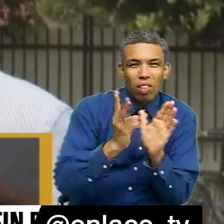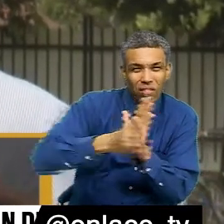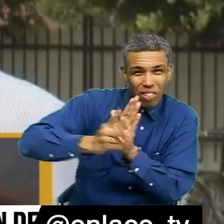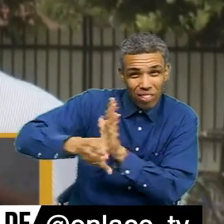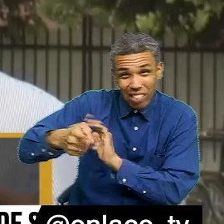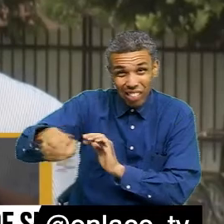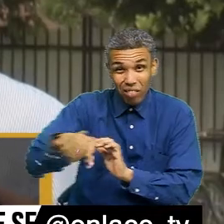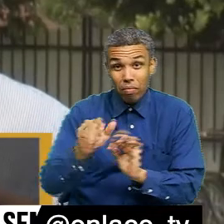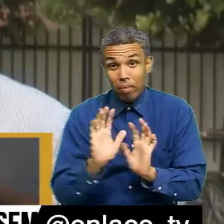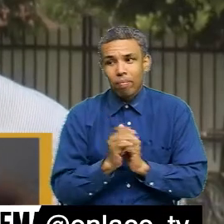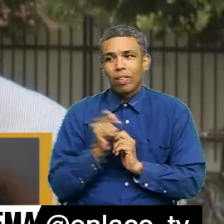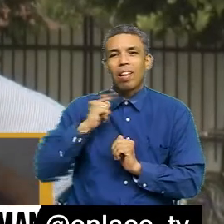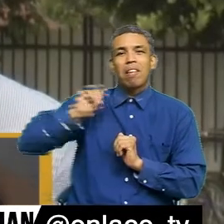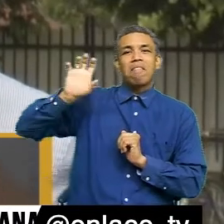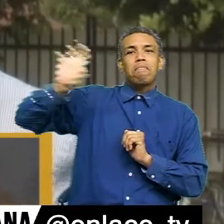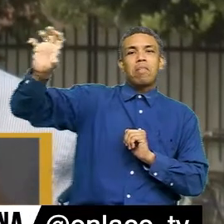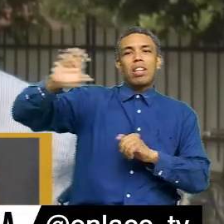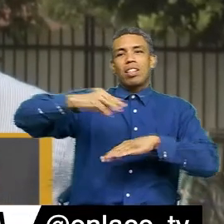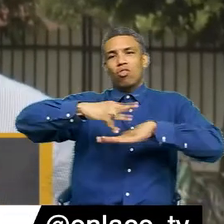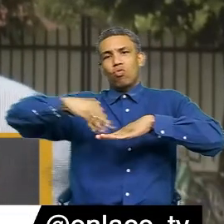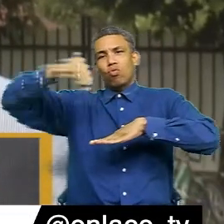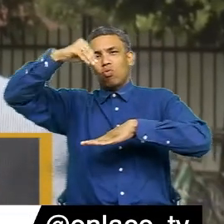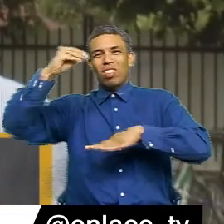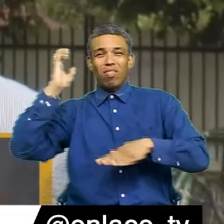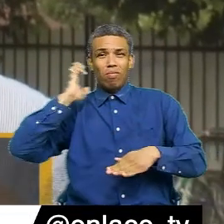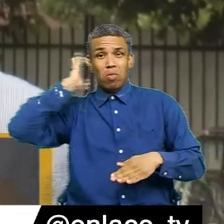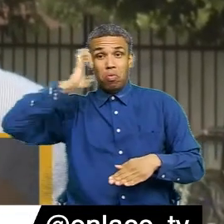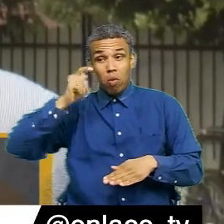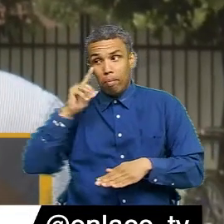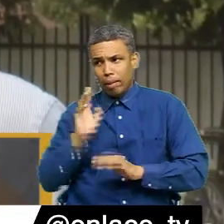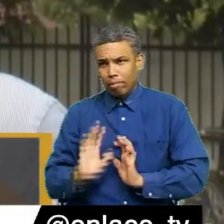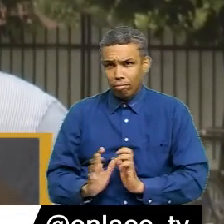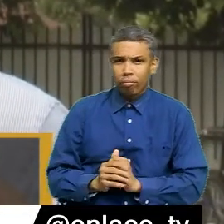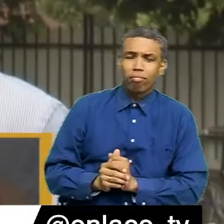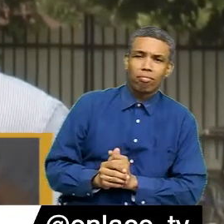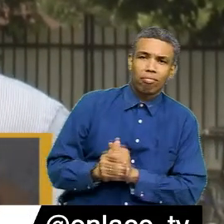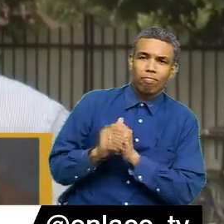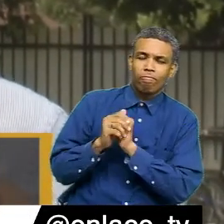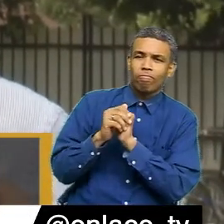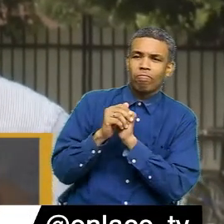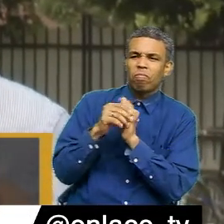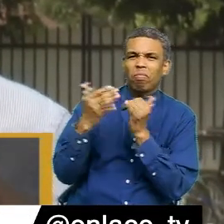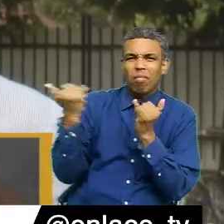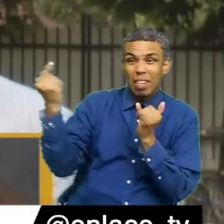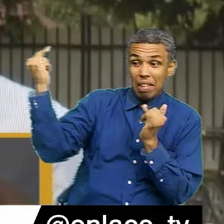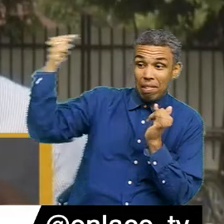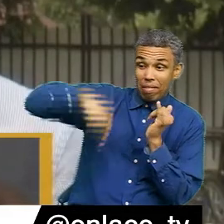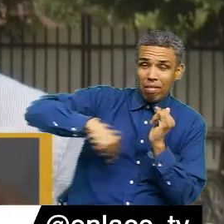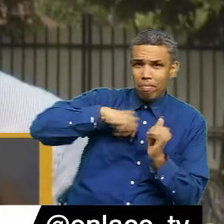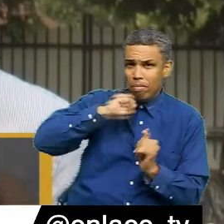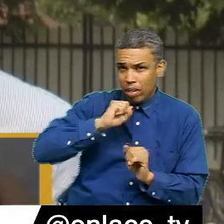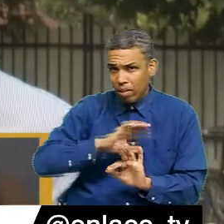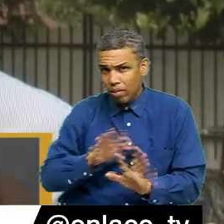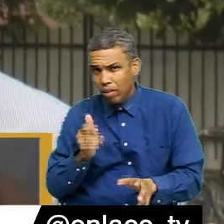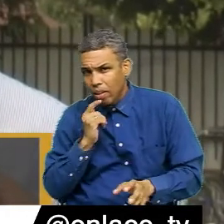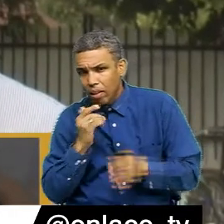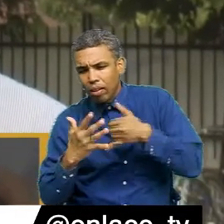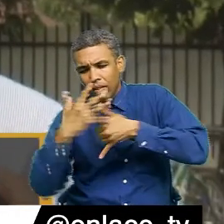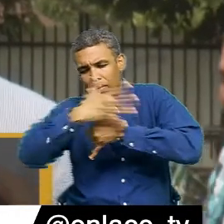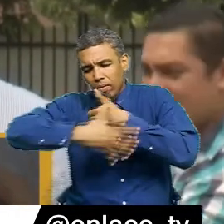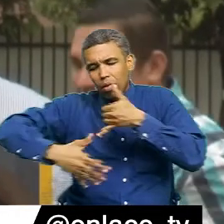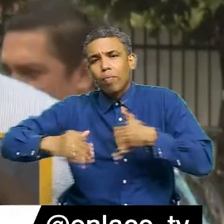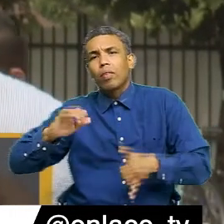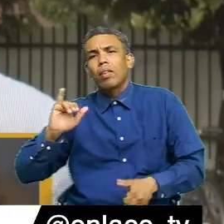regiones. Ya hemos estado en Villavicencio, en Carmen de Bolívar, en Ipiales, en Rivera Huila y ahora venimos a Barranca Bermeja